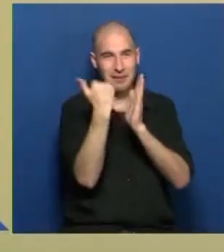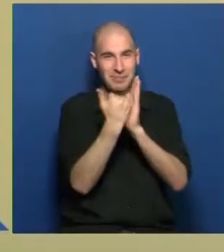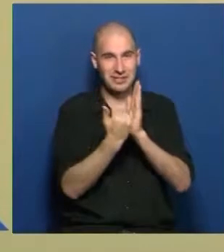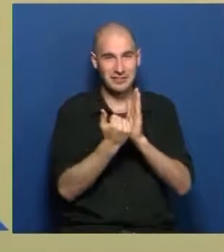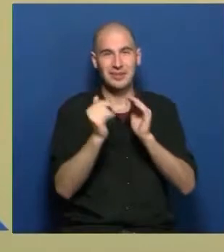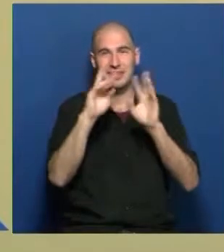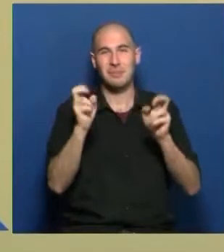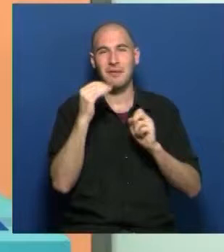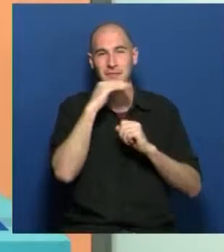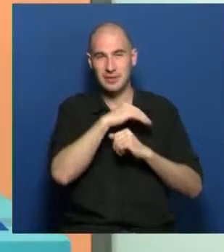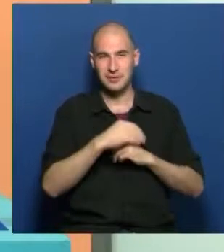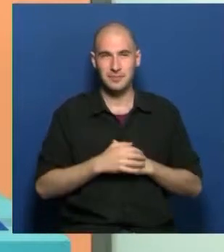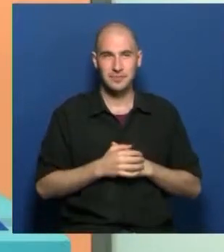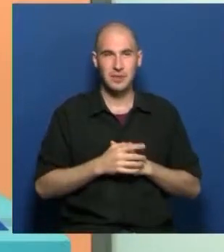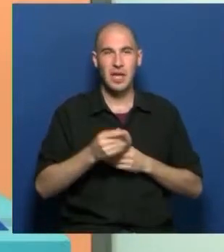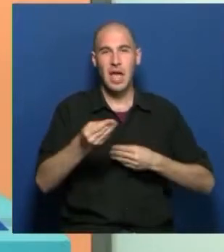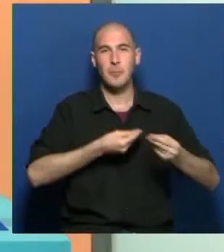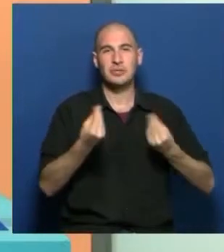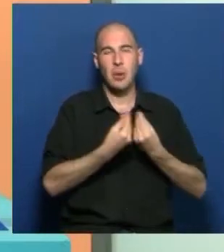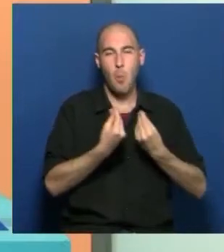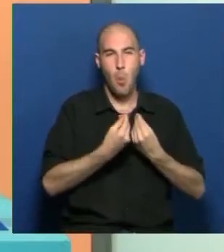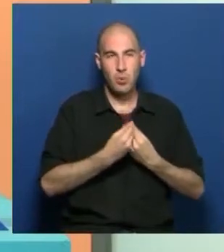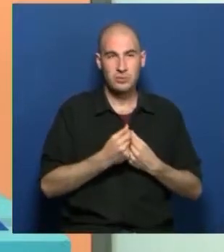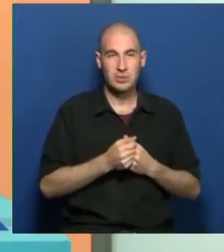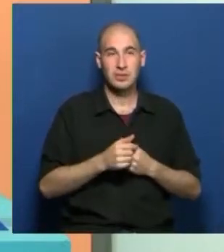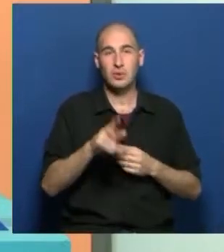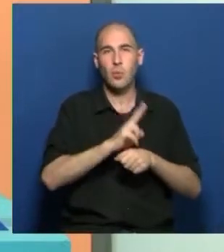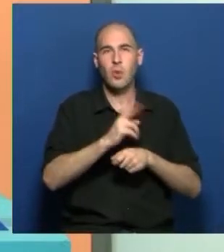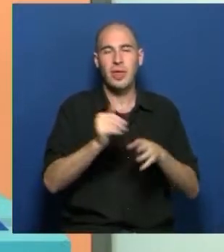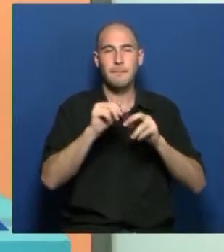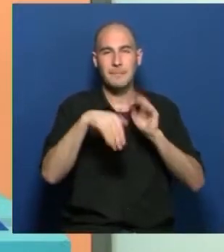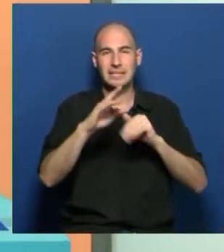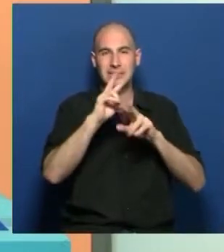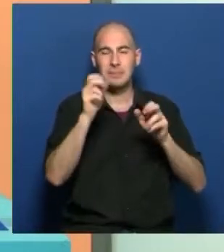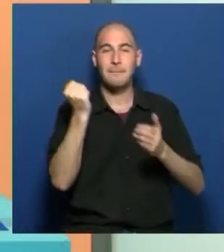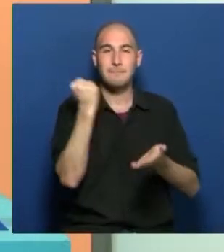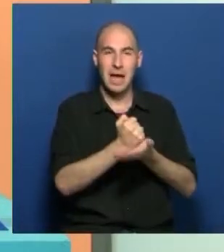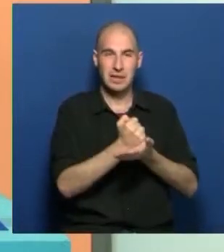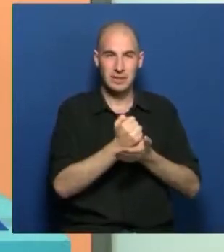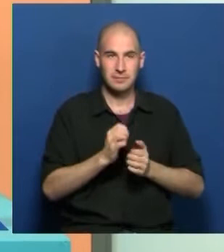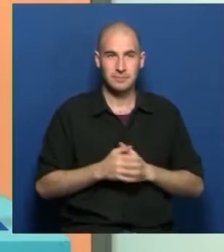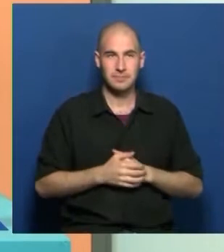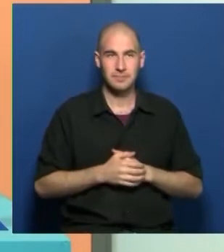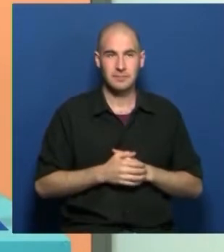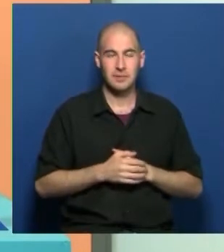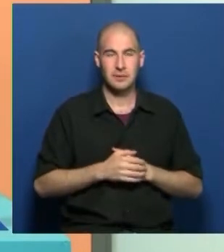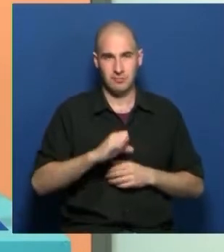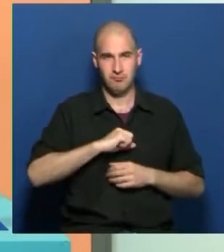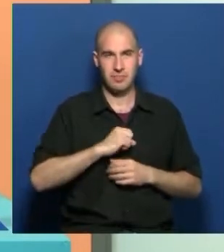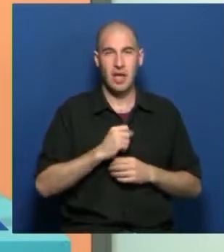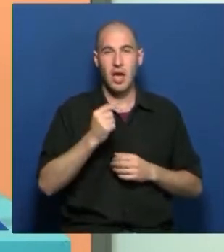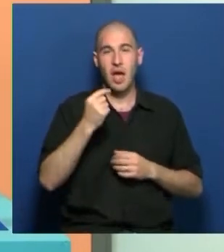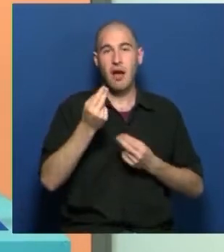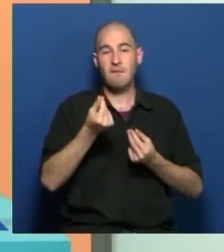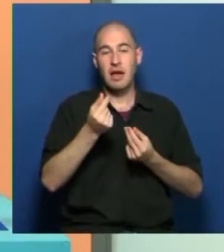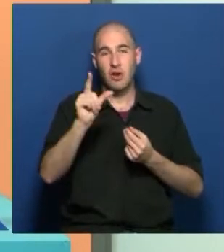tema del vino, ¿no? Claro. Hay muchas empresas que lo que más tratan de cuidar es el tema de la marca. Sabemos que un producto con menor